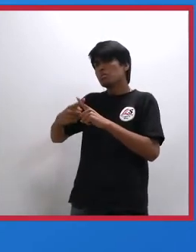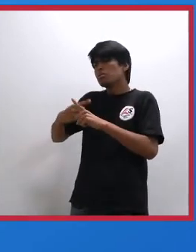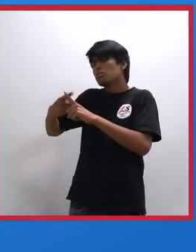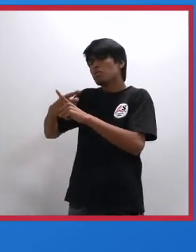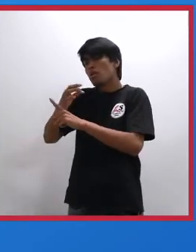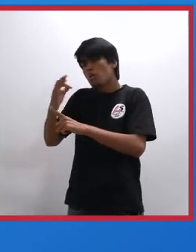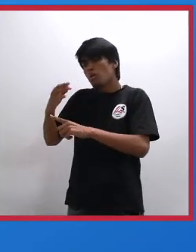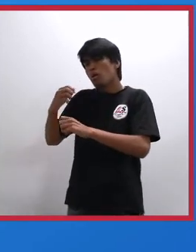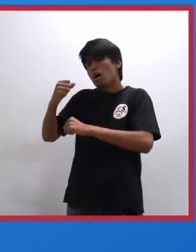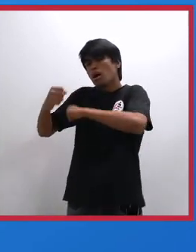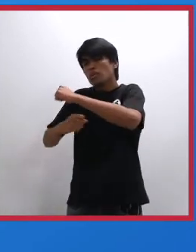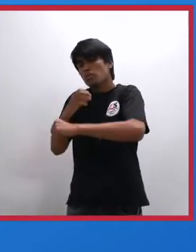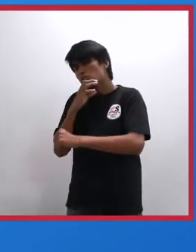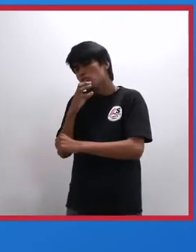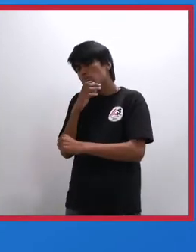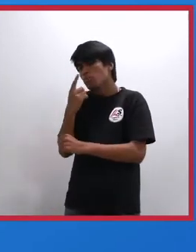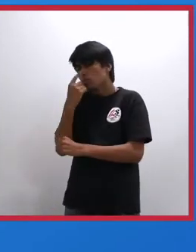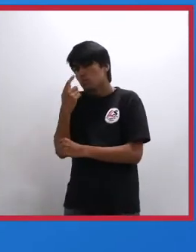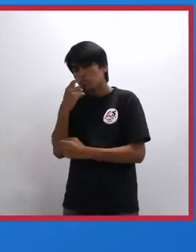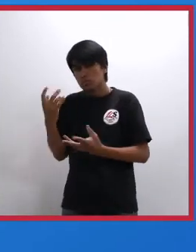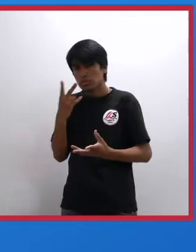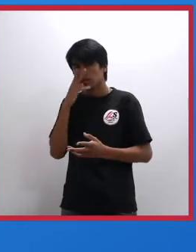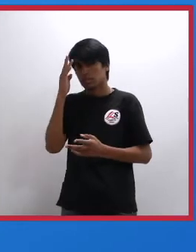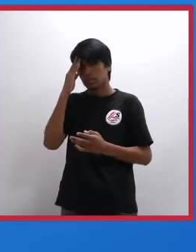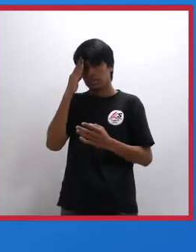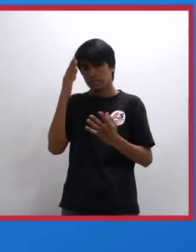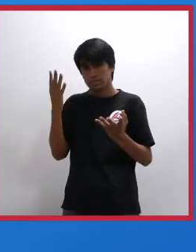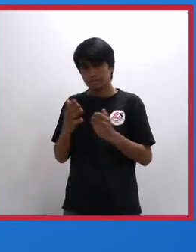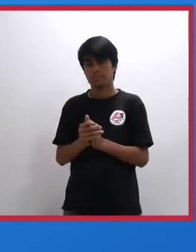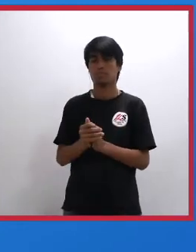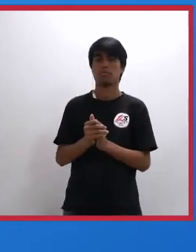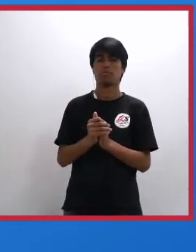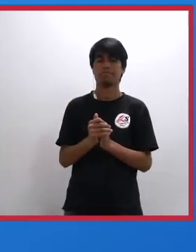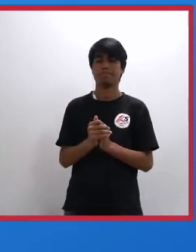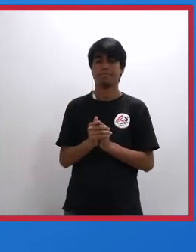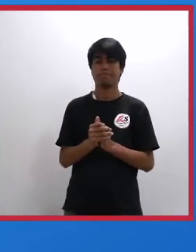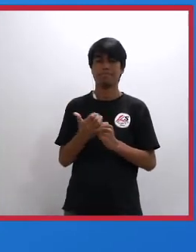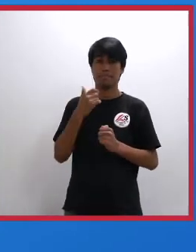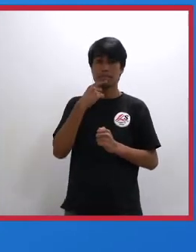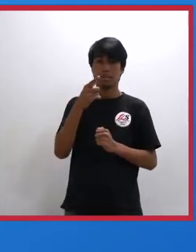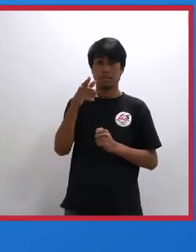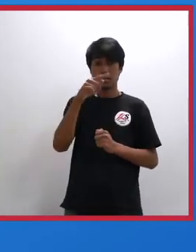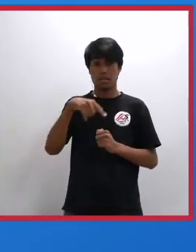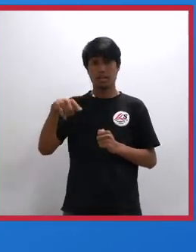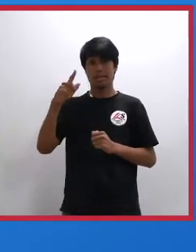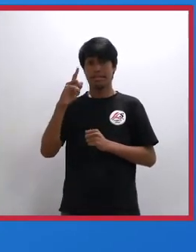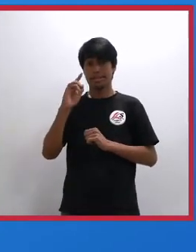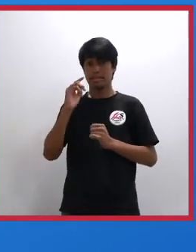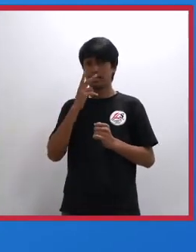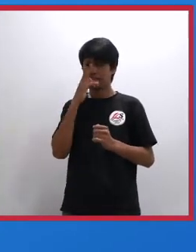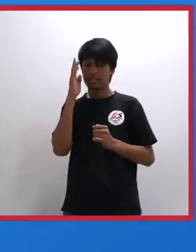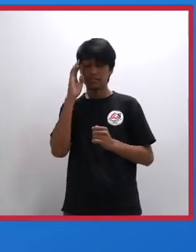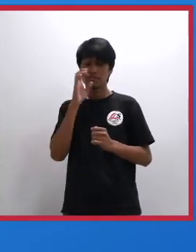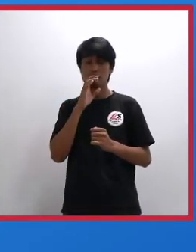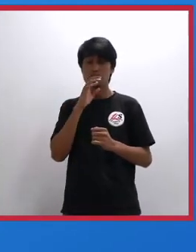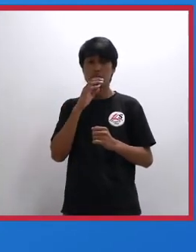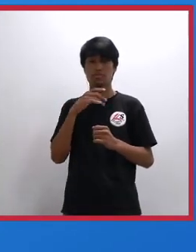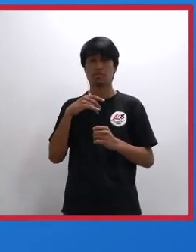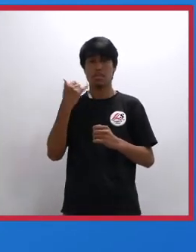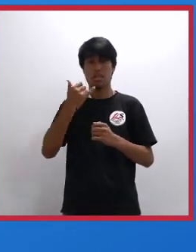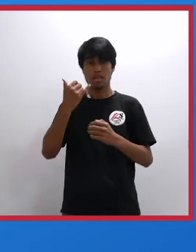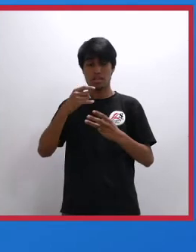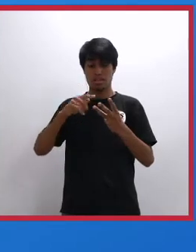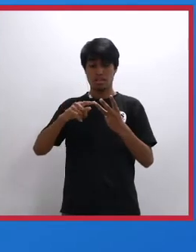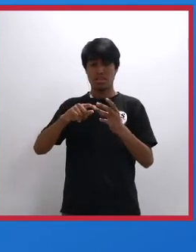Si ustedes ya tuvieron acceso a lo que es nuestra guía de gestión de seguridad, en el capítulo